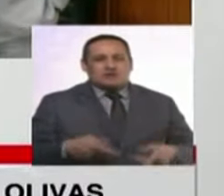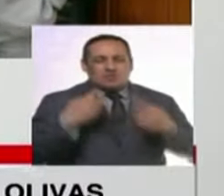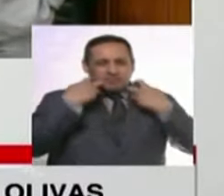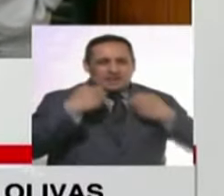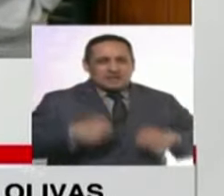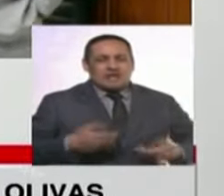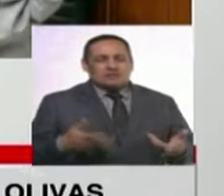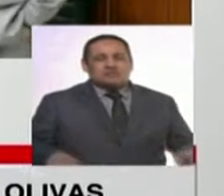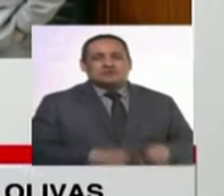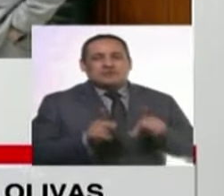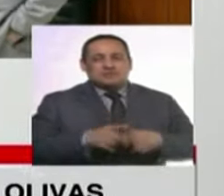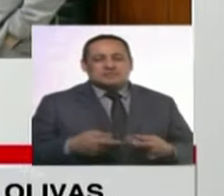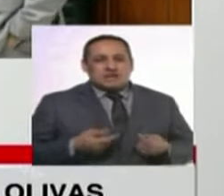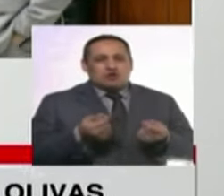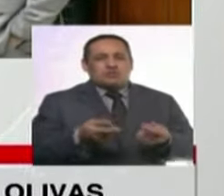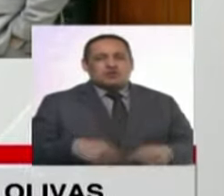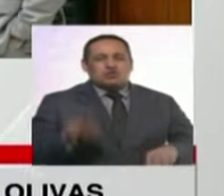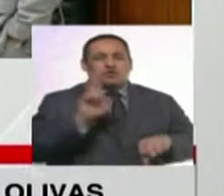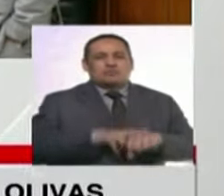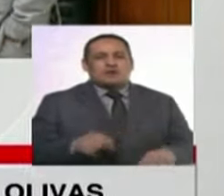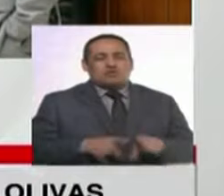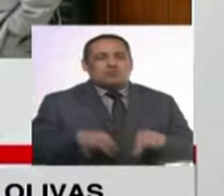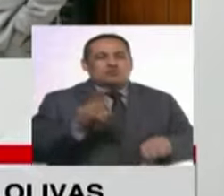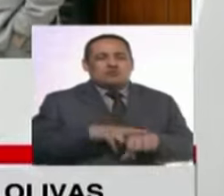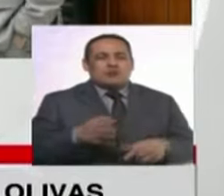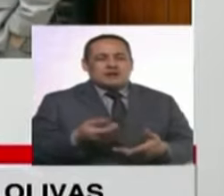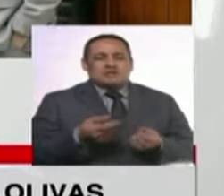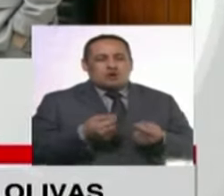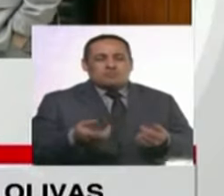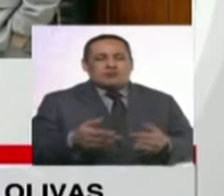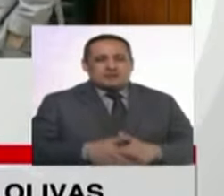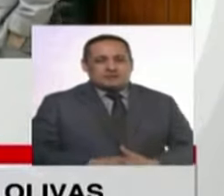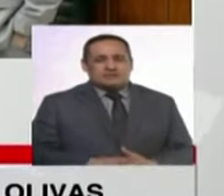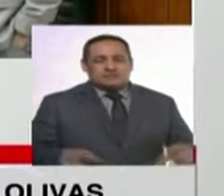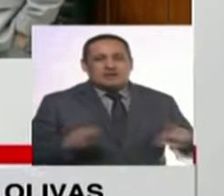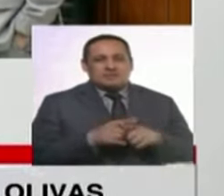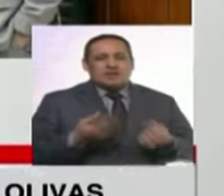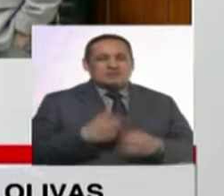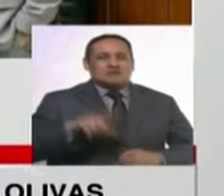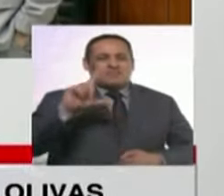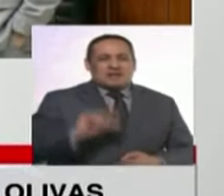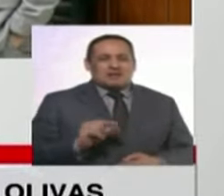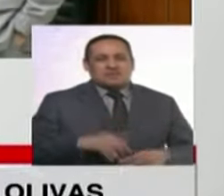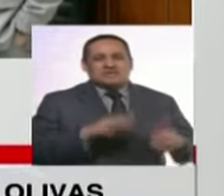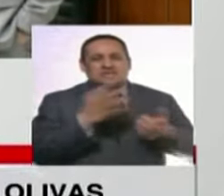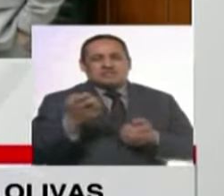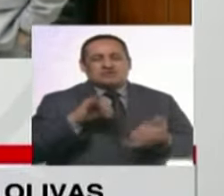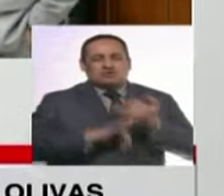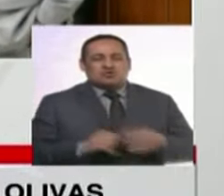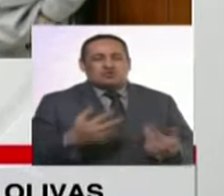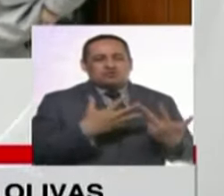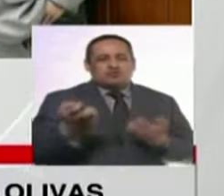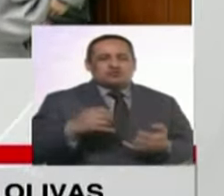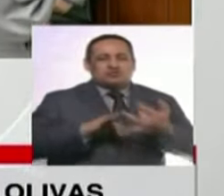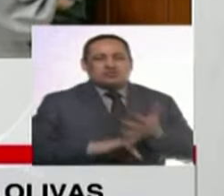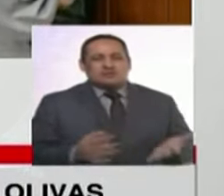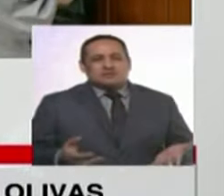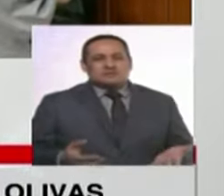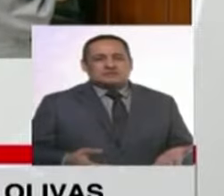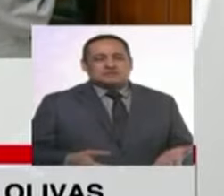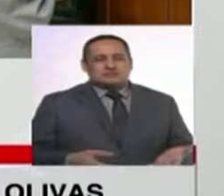supermercados y se compran como si fueran cajetillas de cigarrillos a precios baratos de 600 soles 800